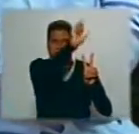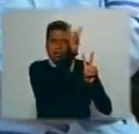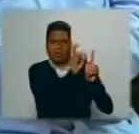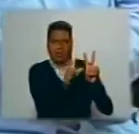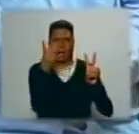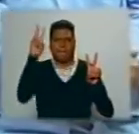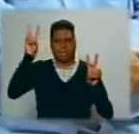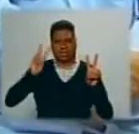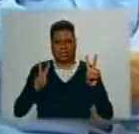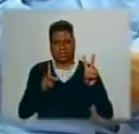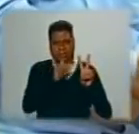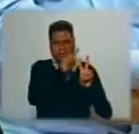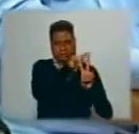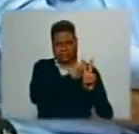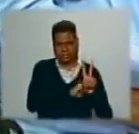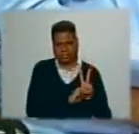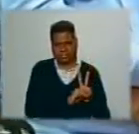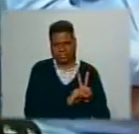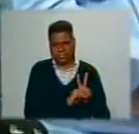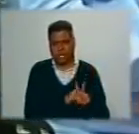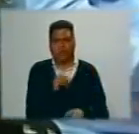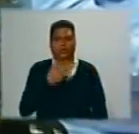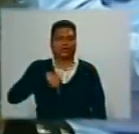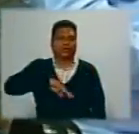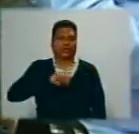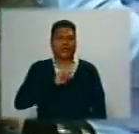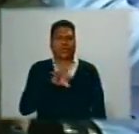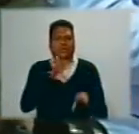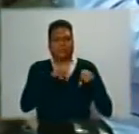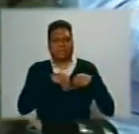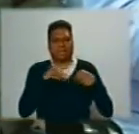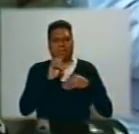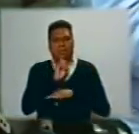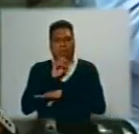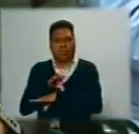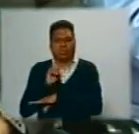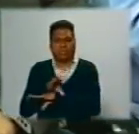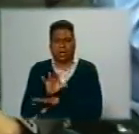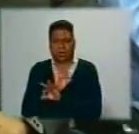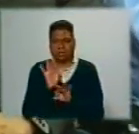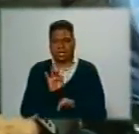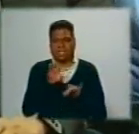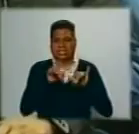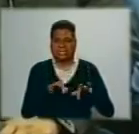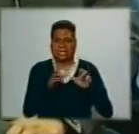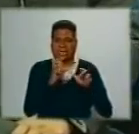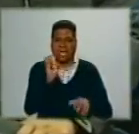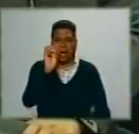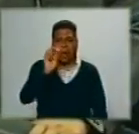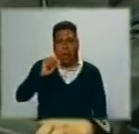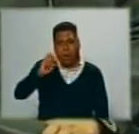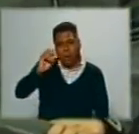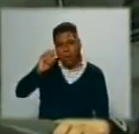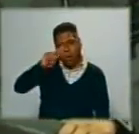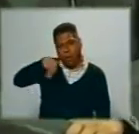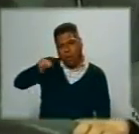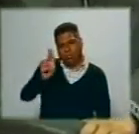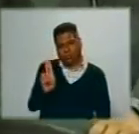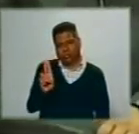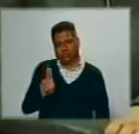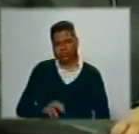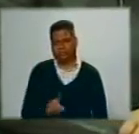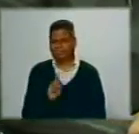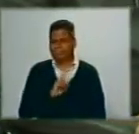tanto, nosotros no reconocemos ni aceptamos la recomendación del secretario general de las Naciones Unidas de